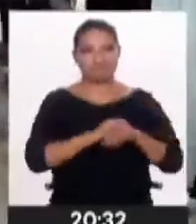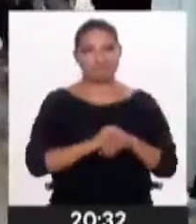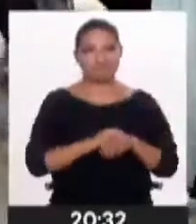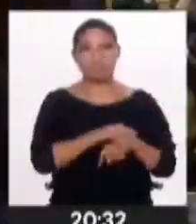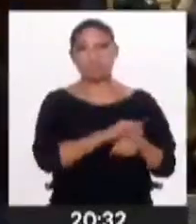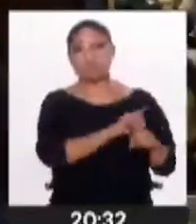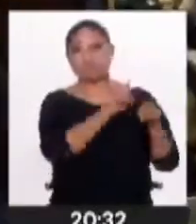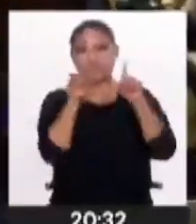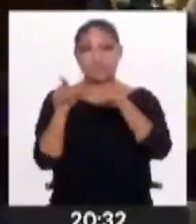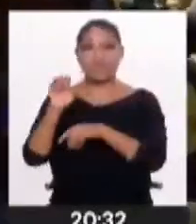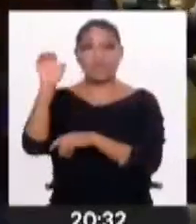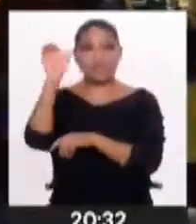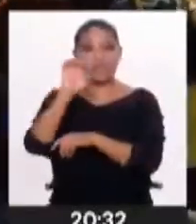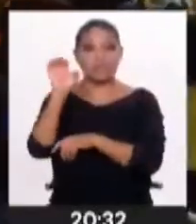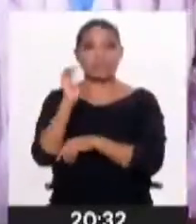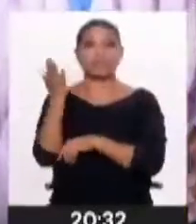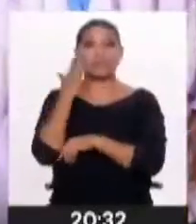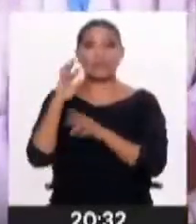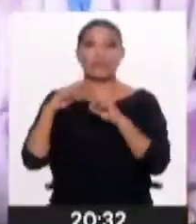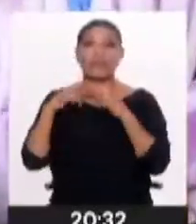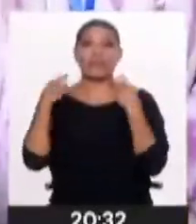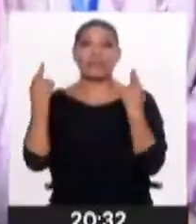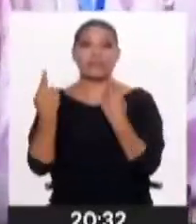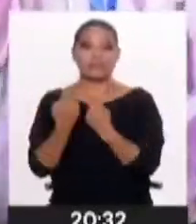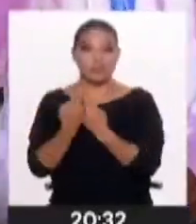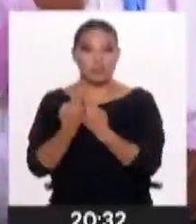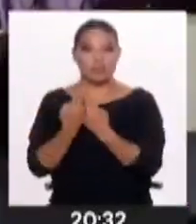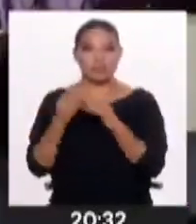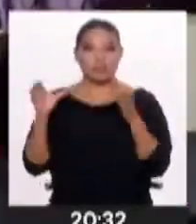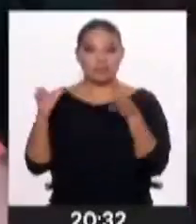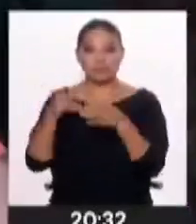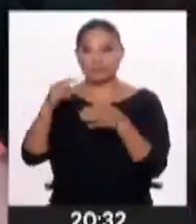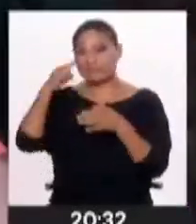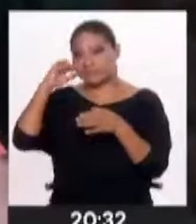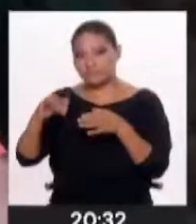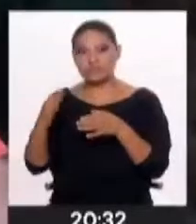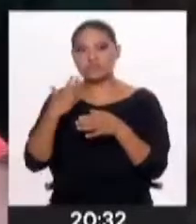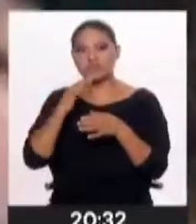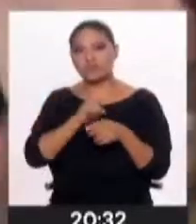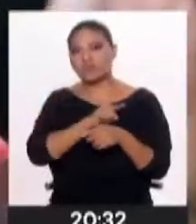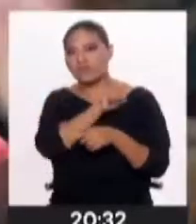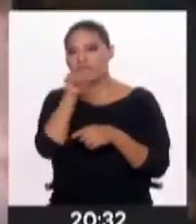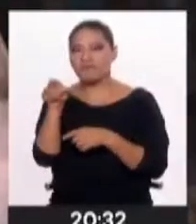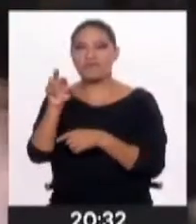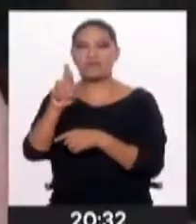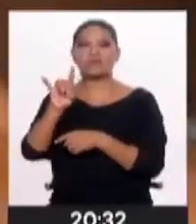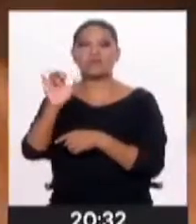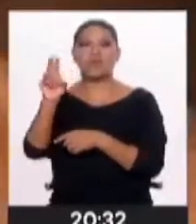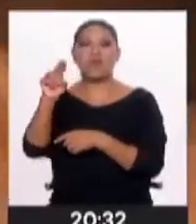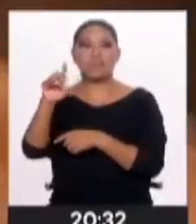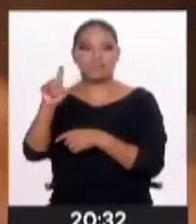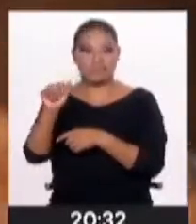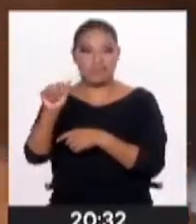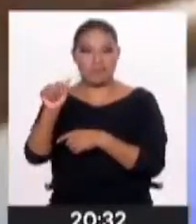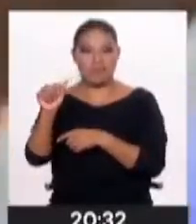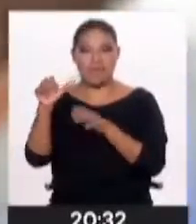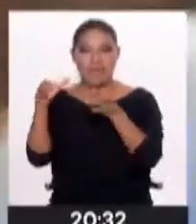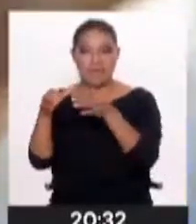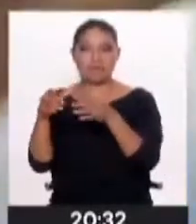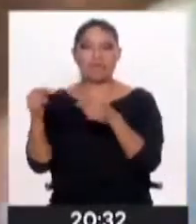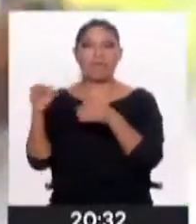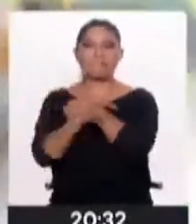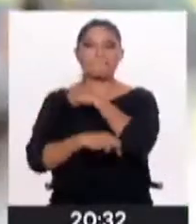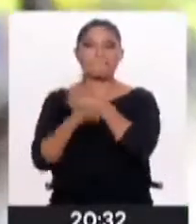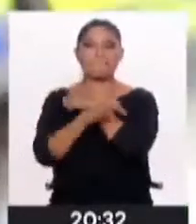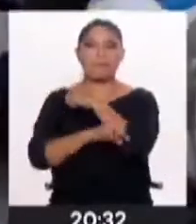enero viajó con otros delegados a la reunión global de niños trabajadores en Ruanda con representantes de 16